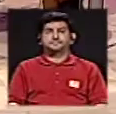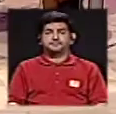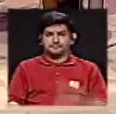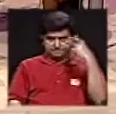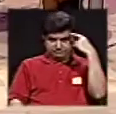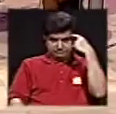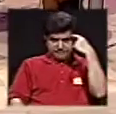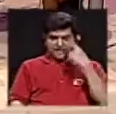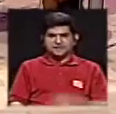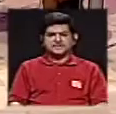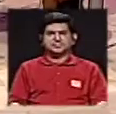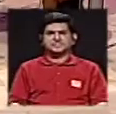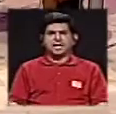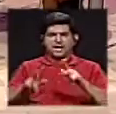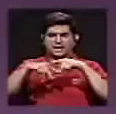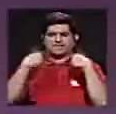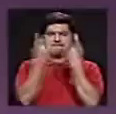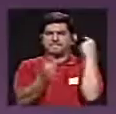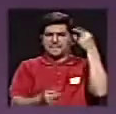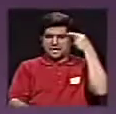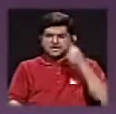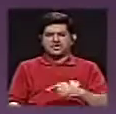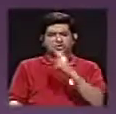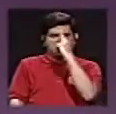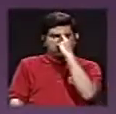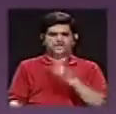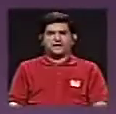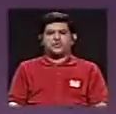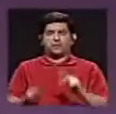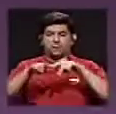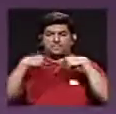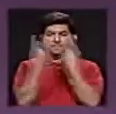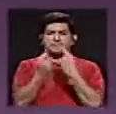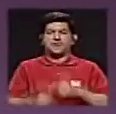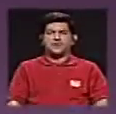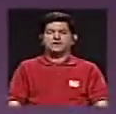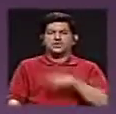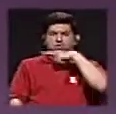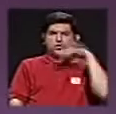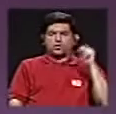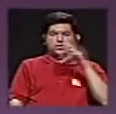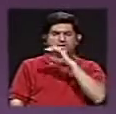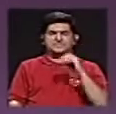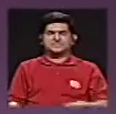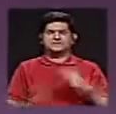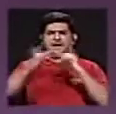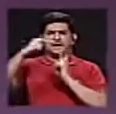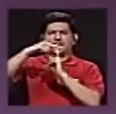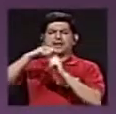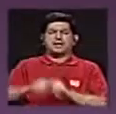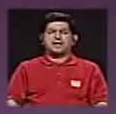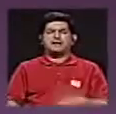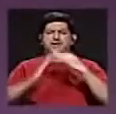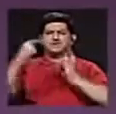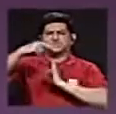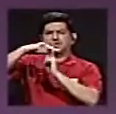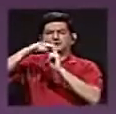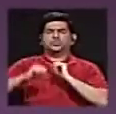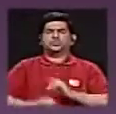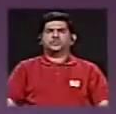del partido en el gobierno al calderón guardia del partido comunista y la iglesia católica es decir que